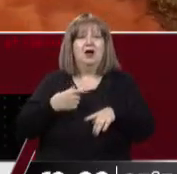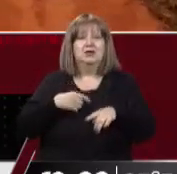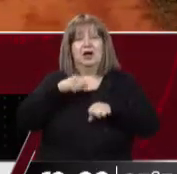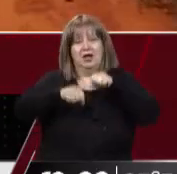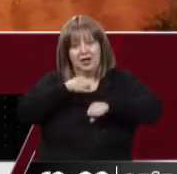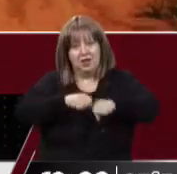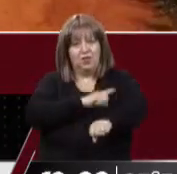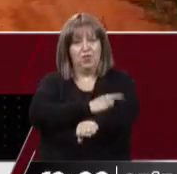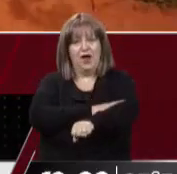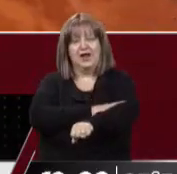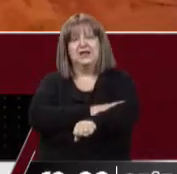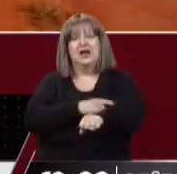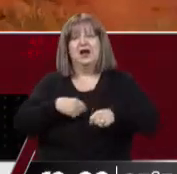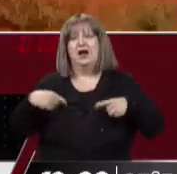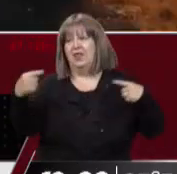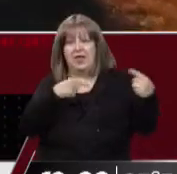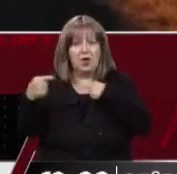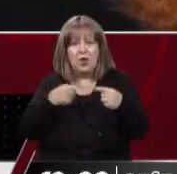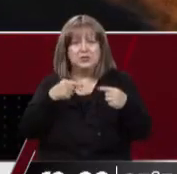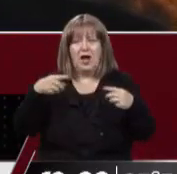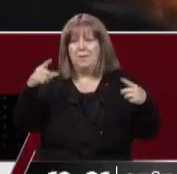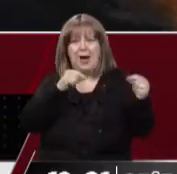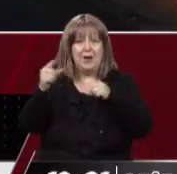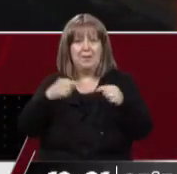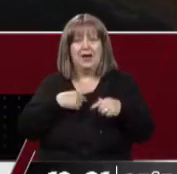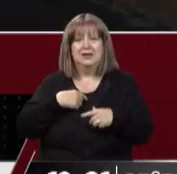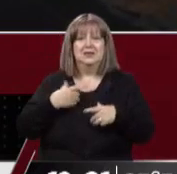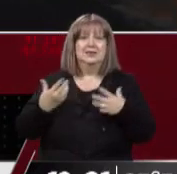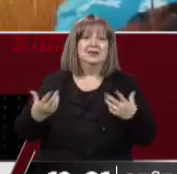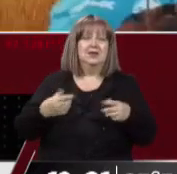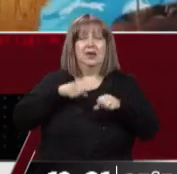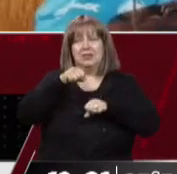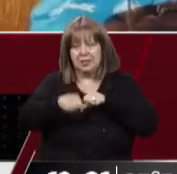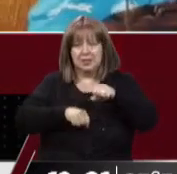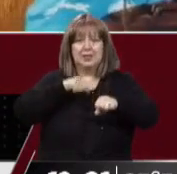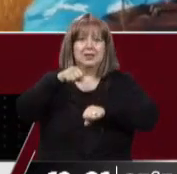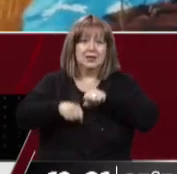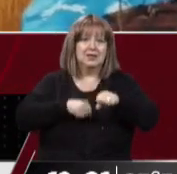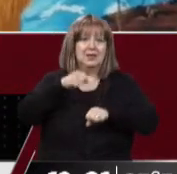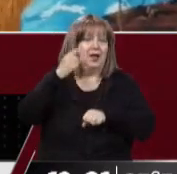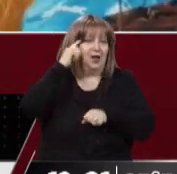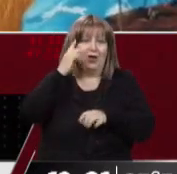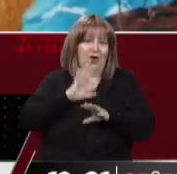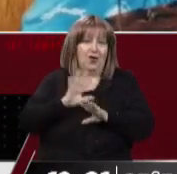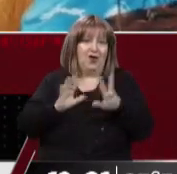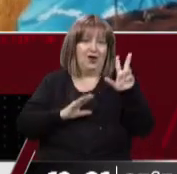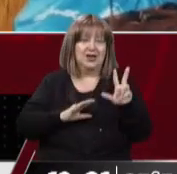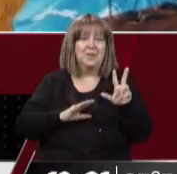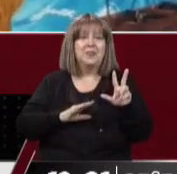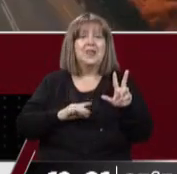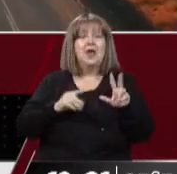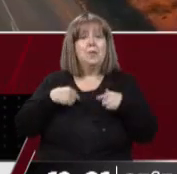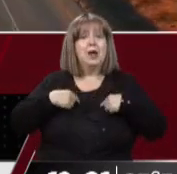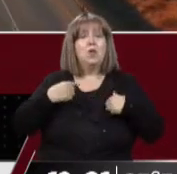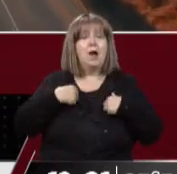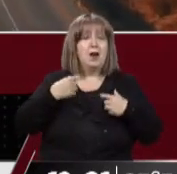pedalear, de peleas, de todo, la vida misma en arriba de bicicleta en día es una locura. Pero bueno, la parte más dura